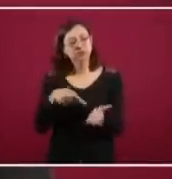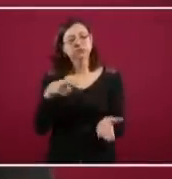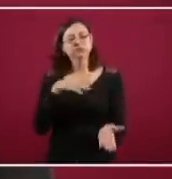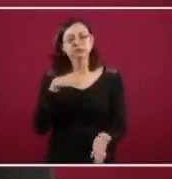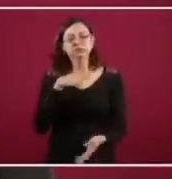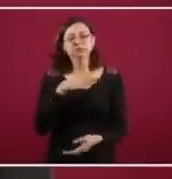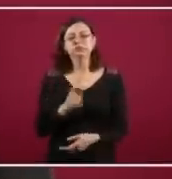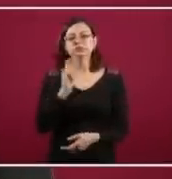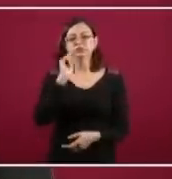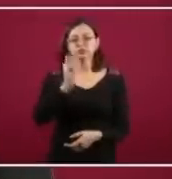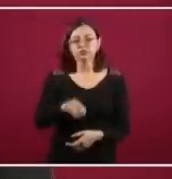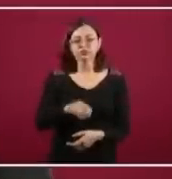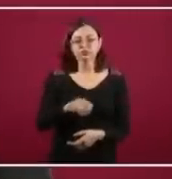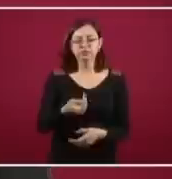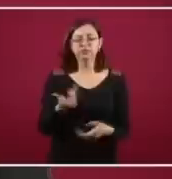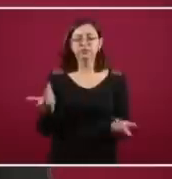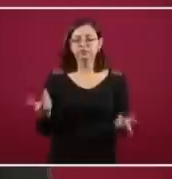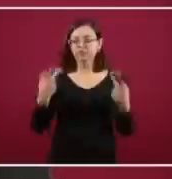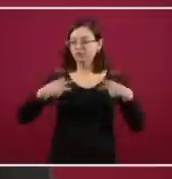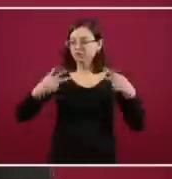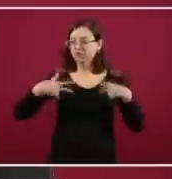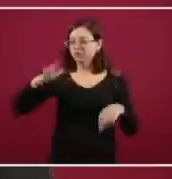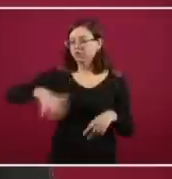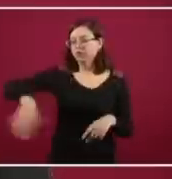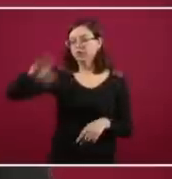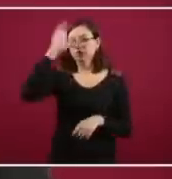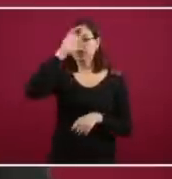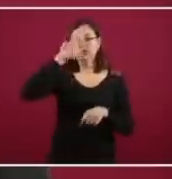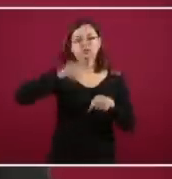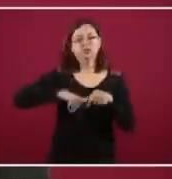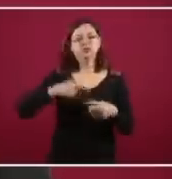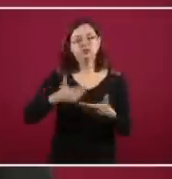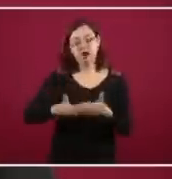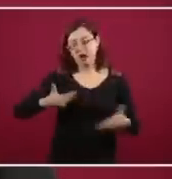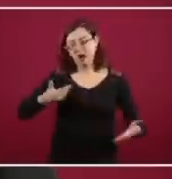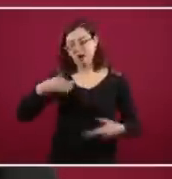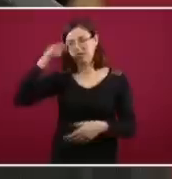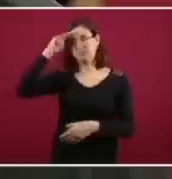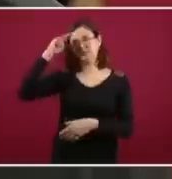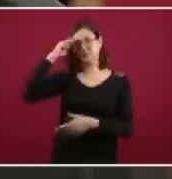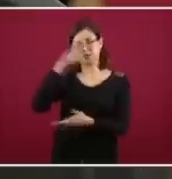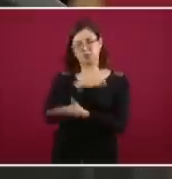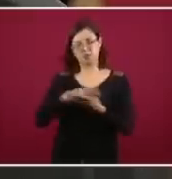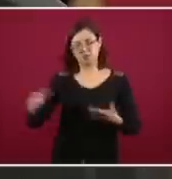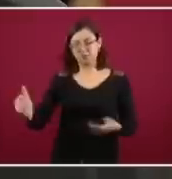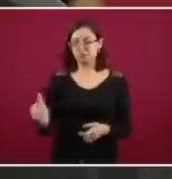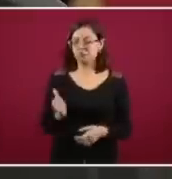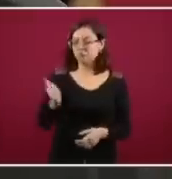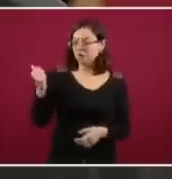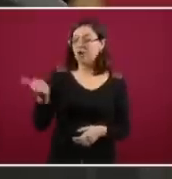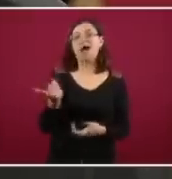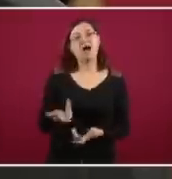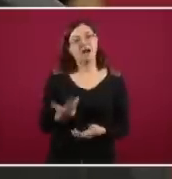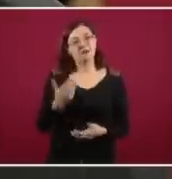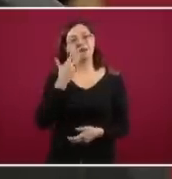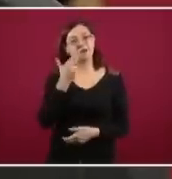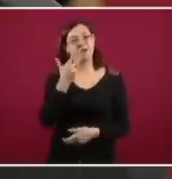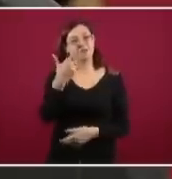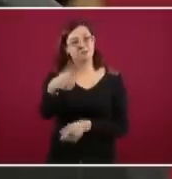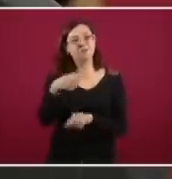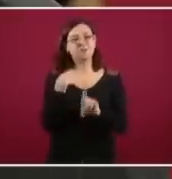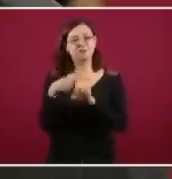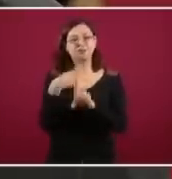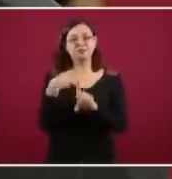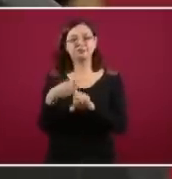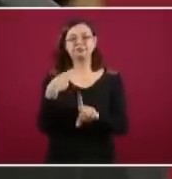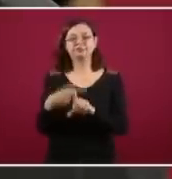decir que la cultura de la prevención, de la programación, pues se está desarrollando de una manera muy positiva